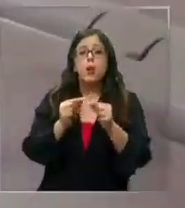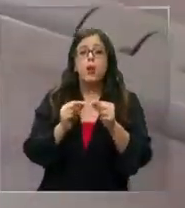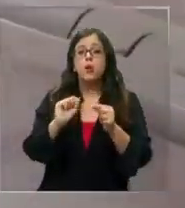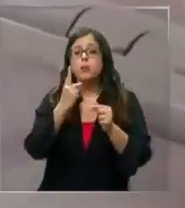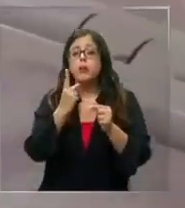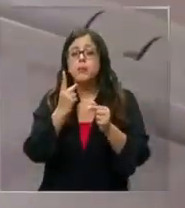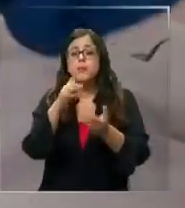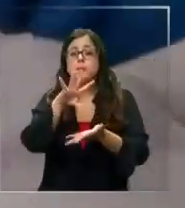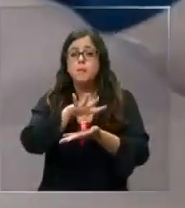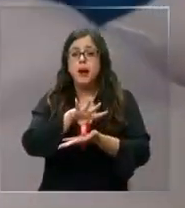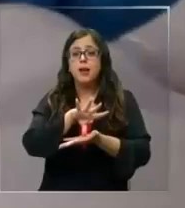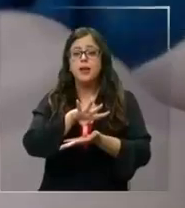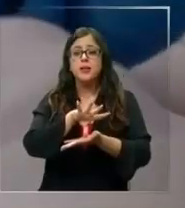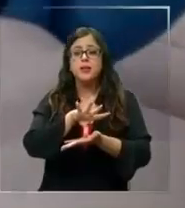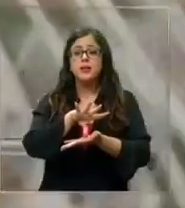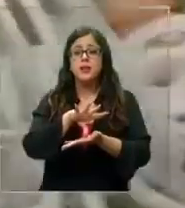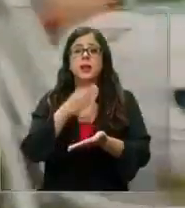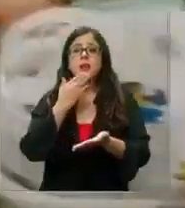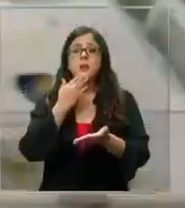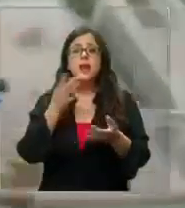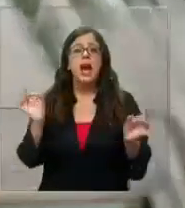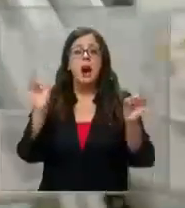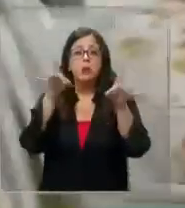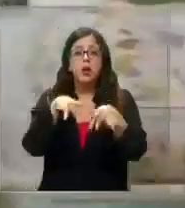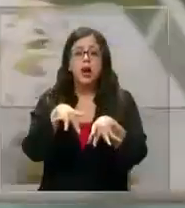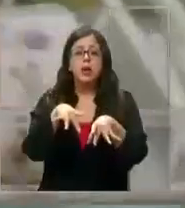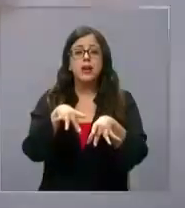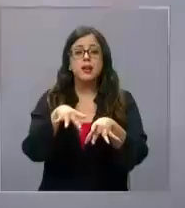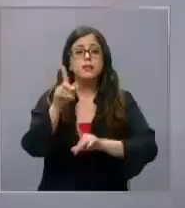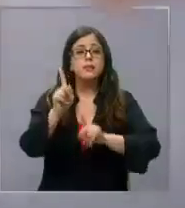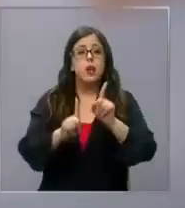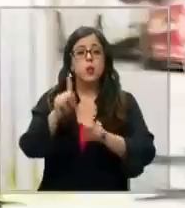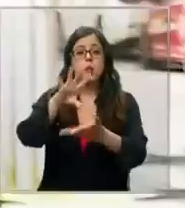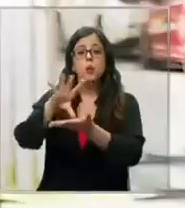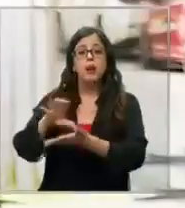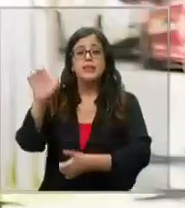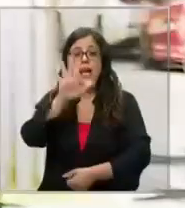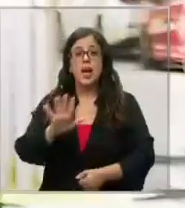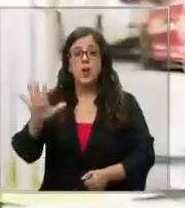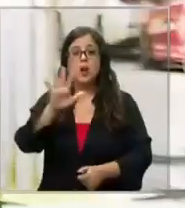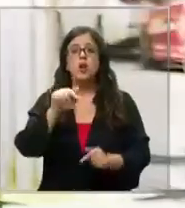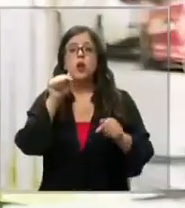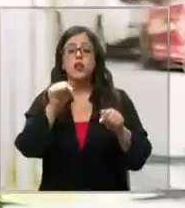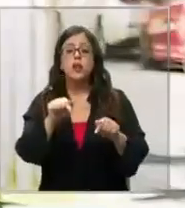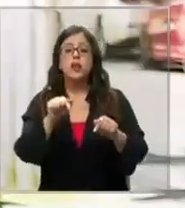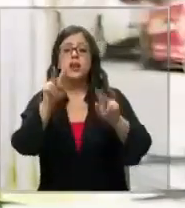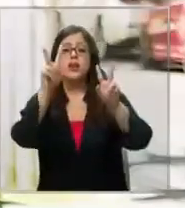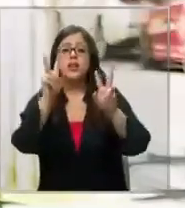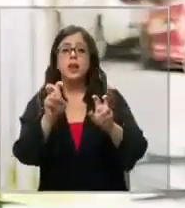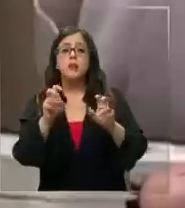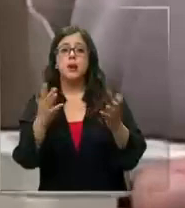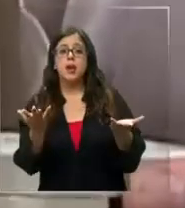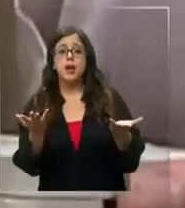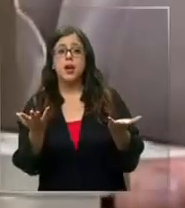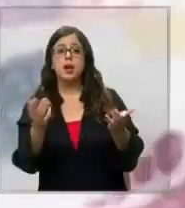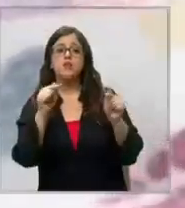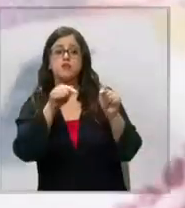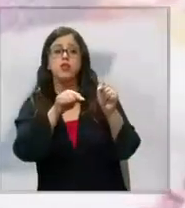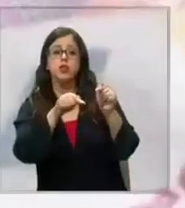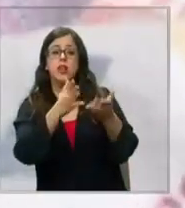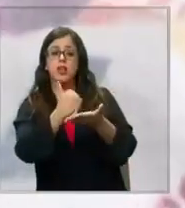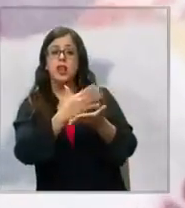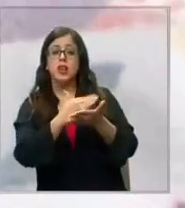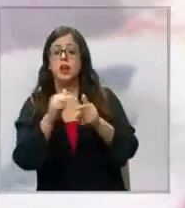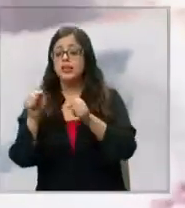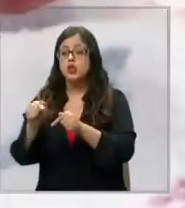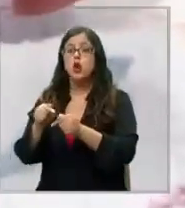países, Australia también, hay algunos países europeos y debe estar el componente altruista. Una técnica